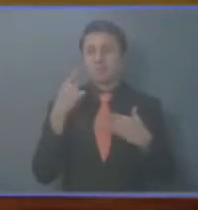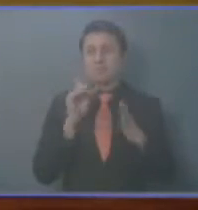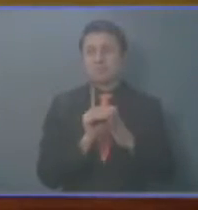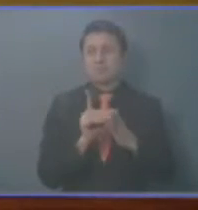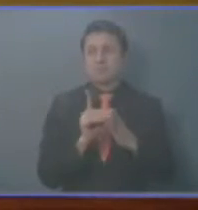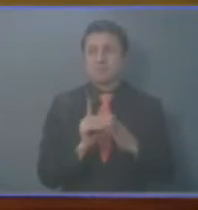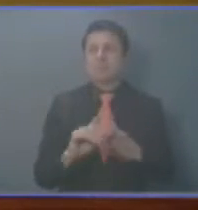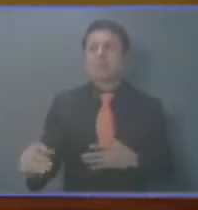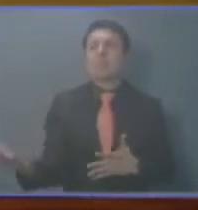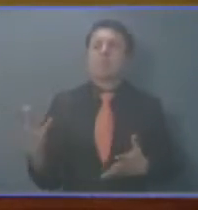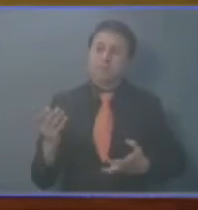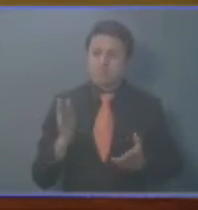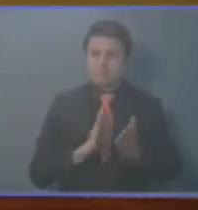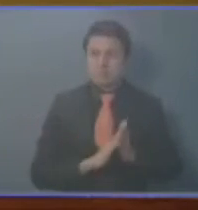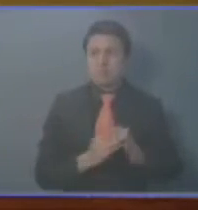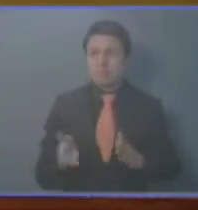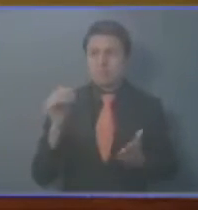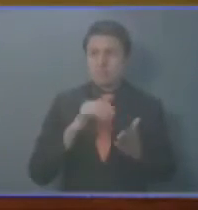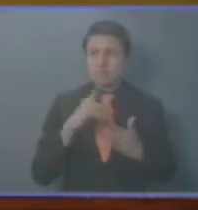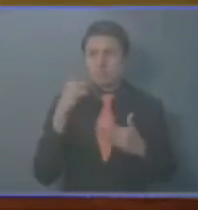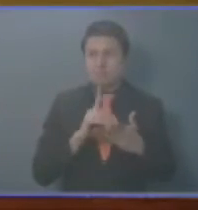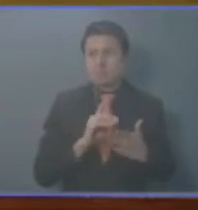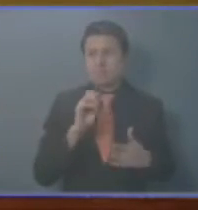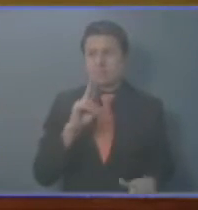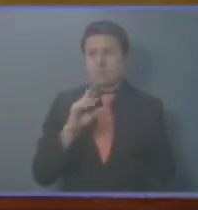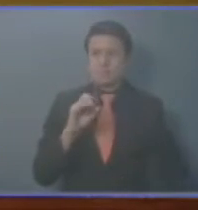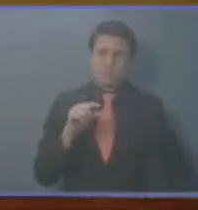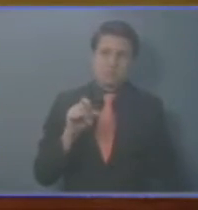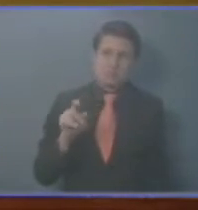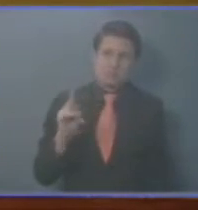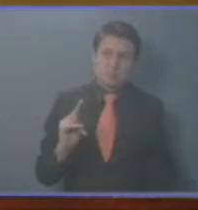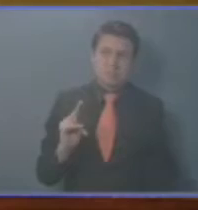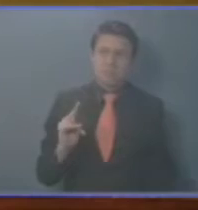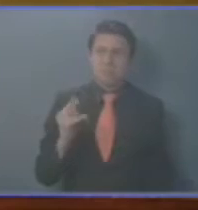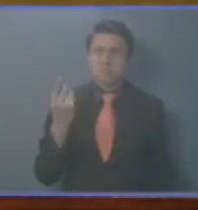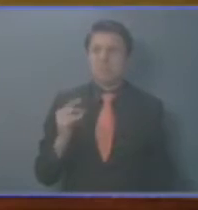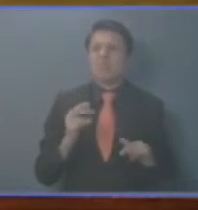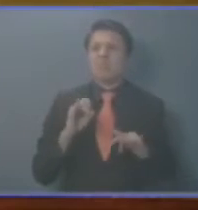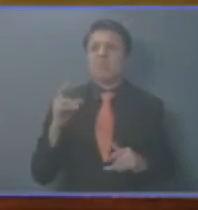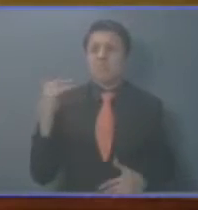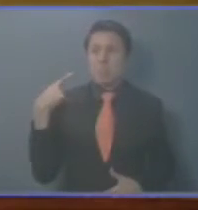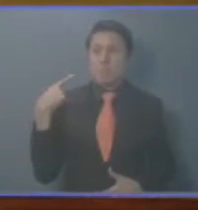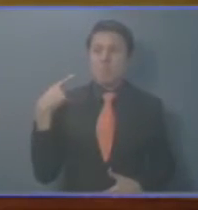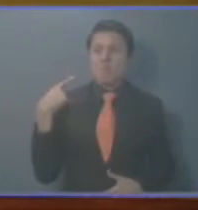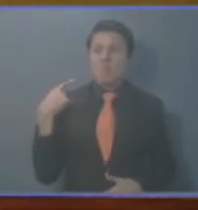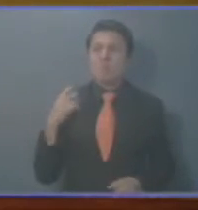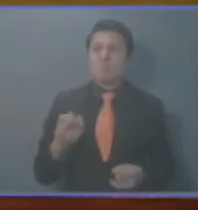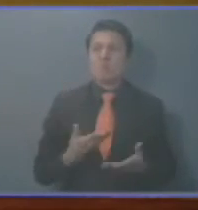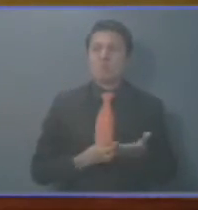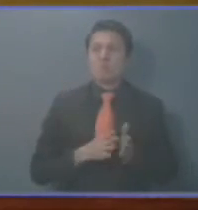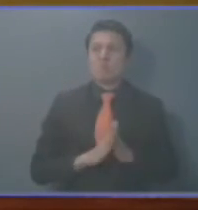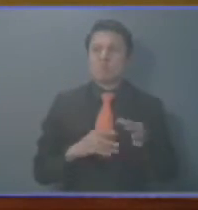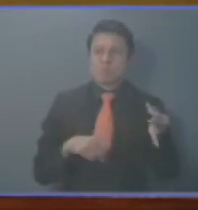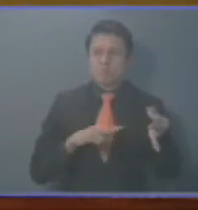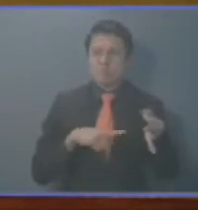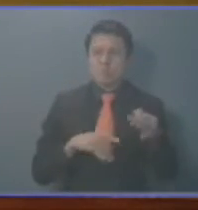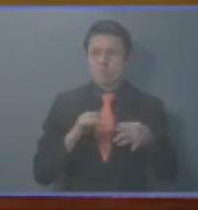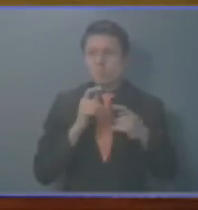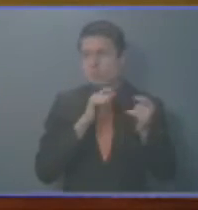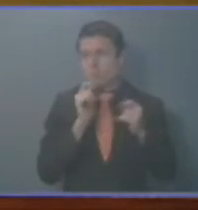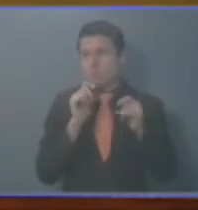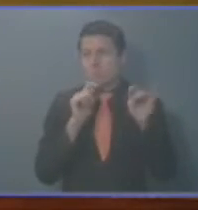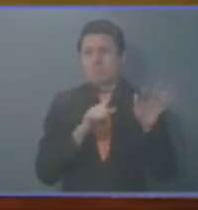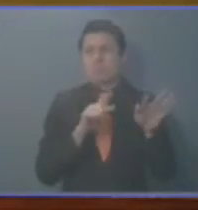Diputado, le solicitamos al diputado Mario Marroquín, secretario de esta Junta Directiva, poderle dar lectura a la